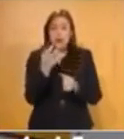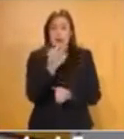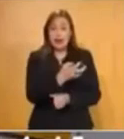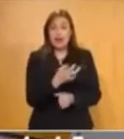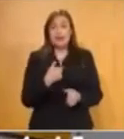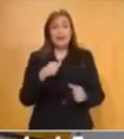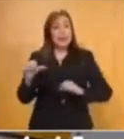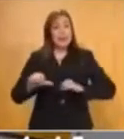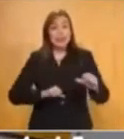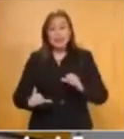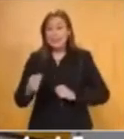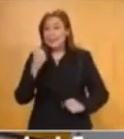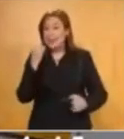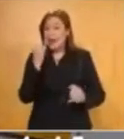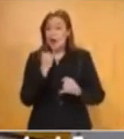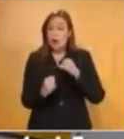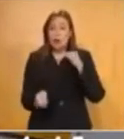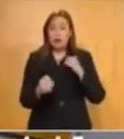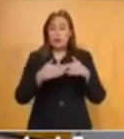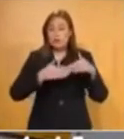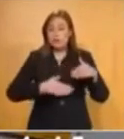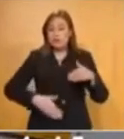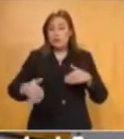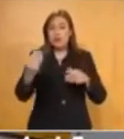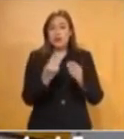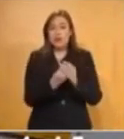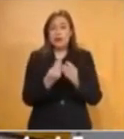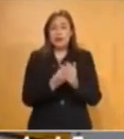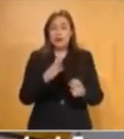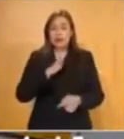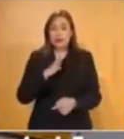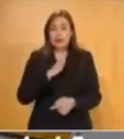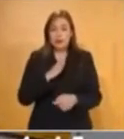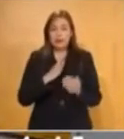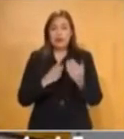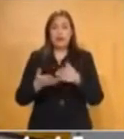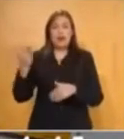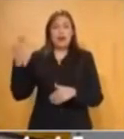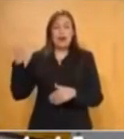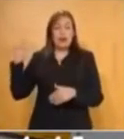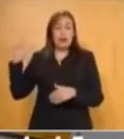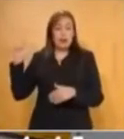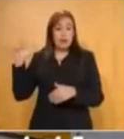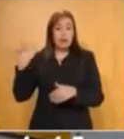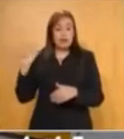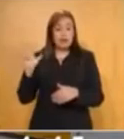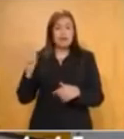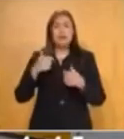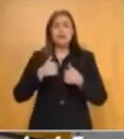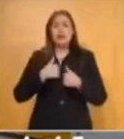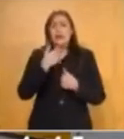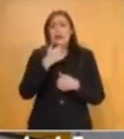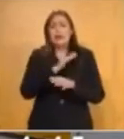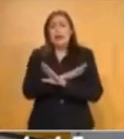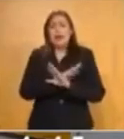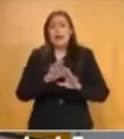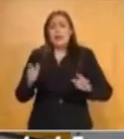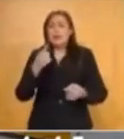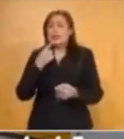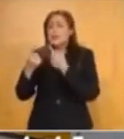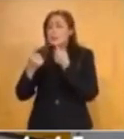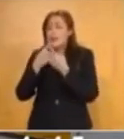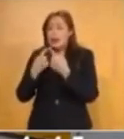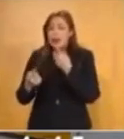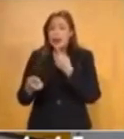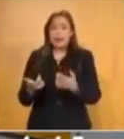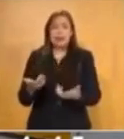final de las clases que hemos estado teniendo. En las 2 clases pasadas, lo que yo te pedía de actividad era conversar, tener una